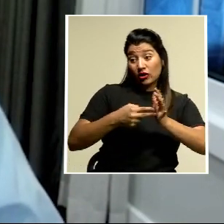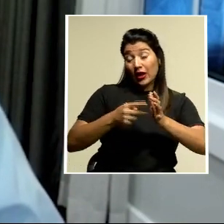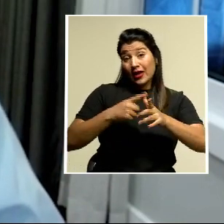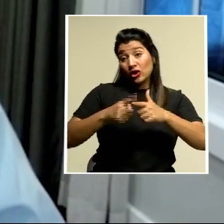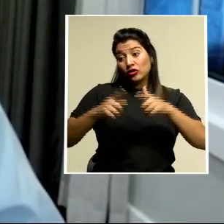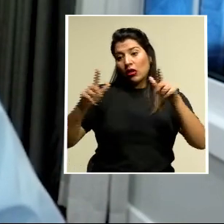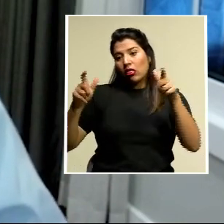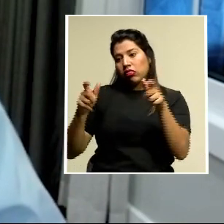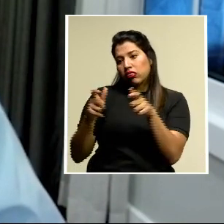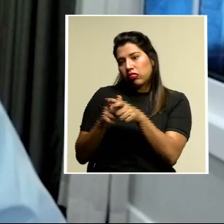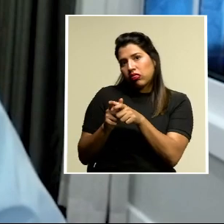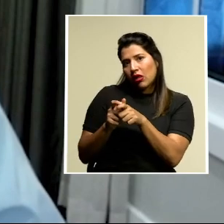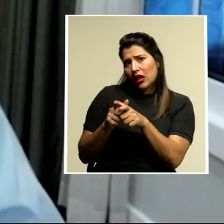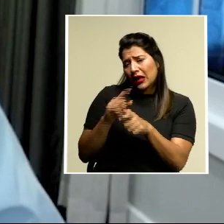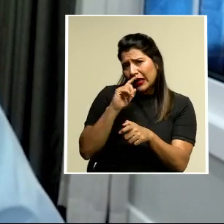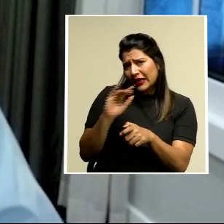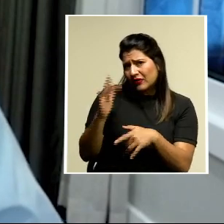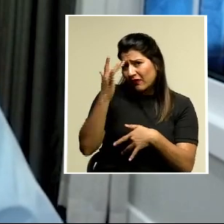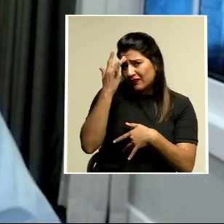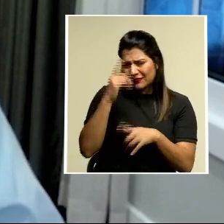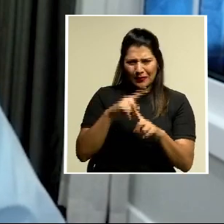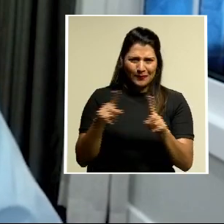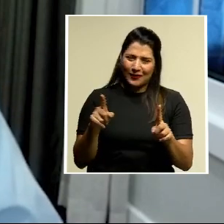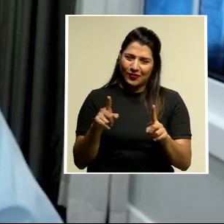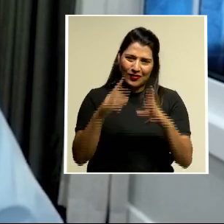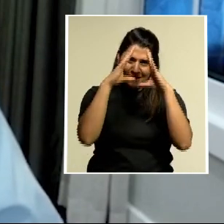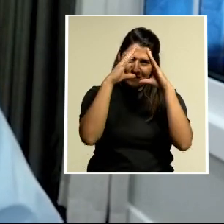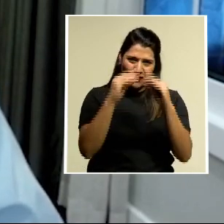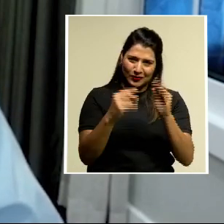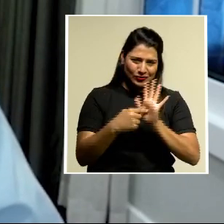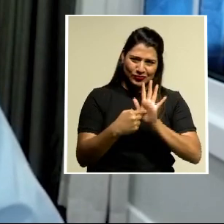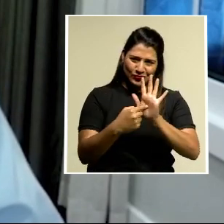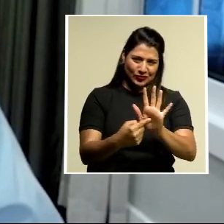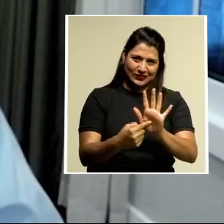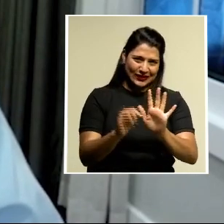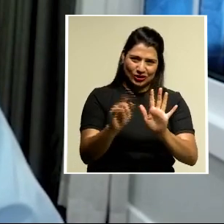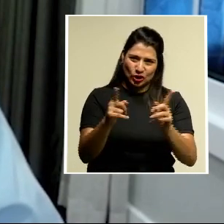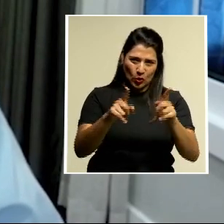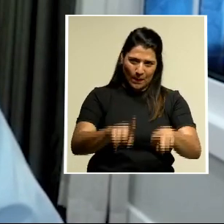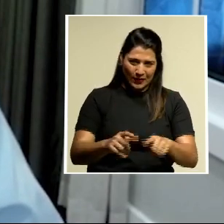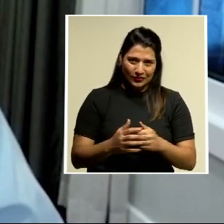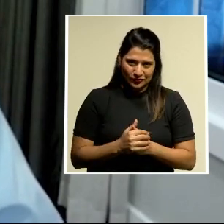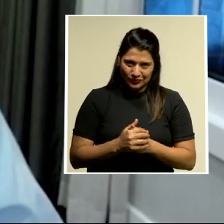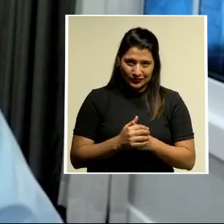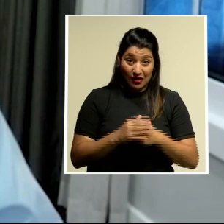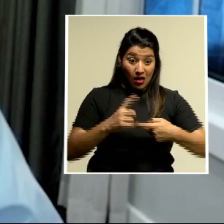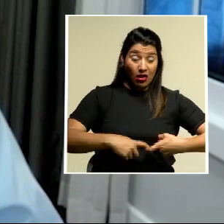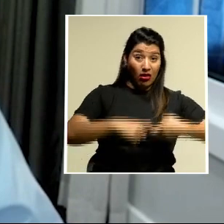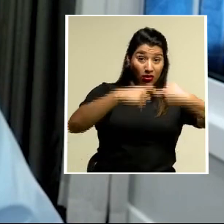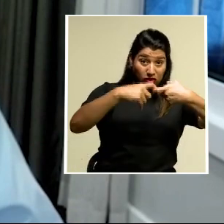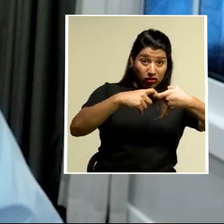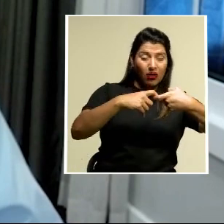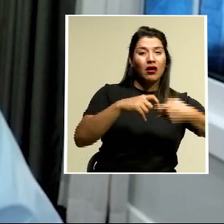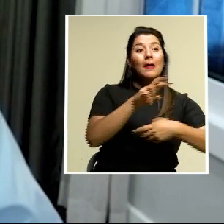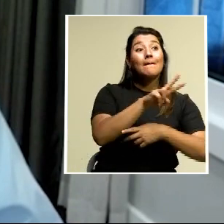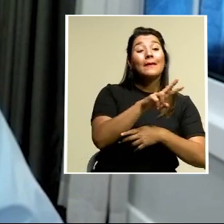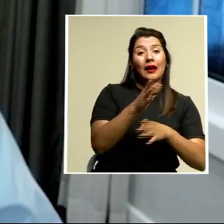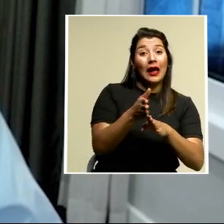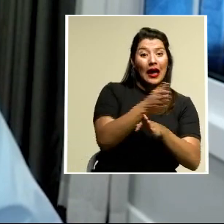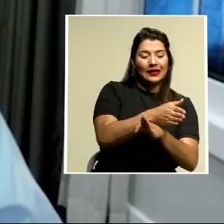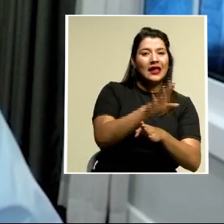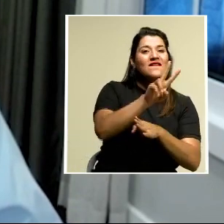datos otra vez muestran que eso no sucedió. Pasamos de 28 casos de COVID-19 en menores de edad